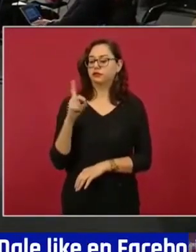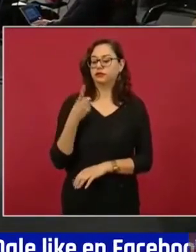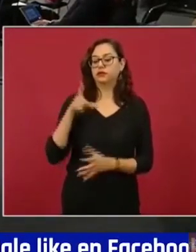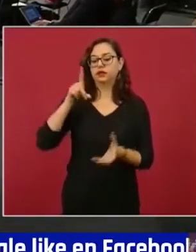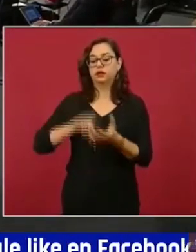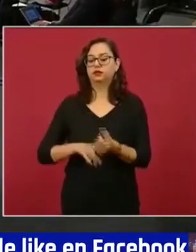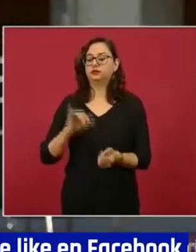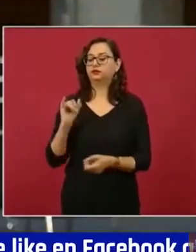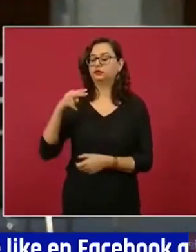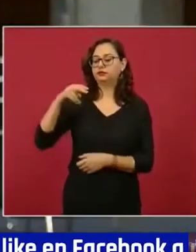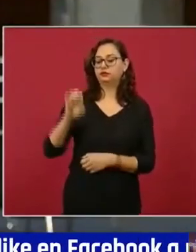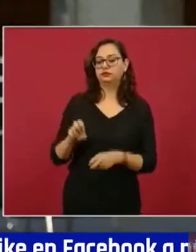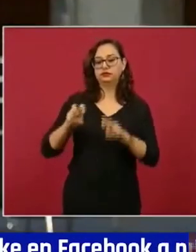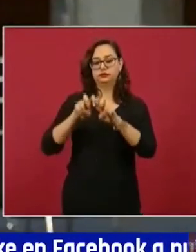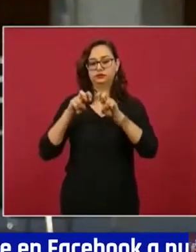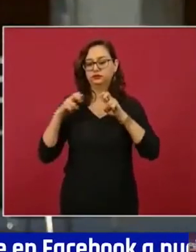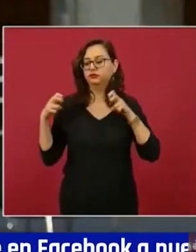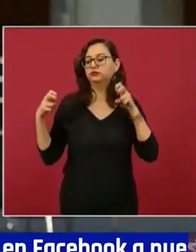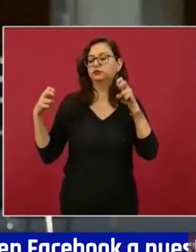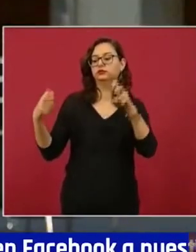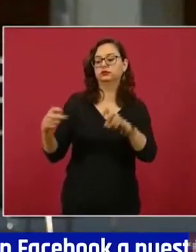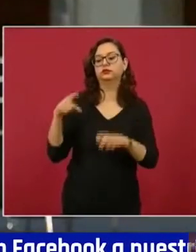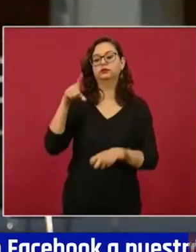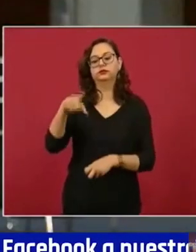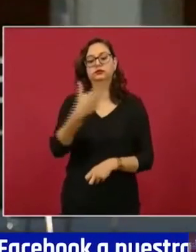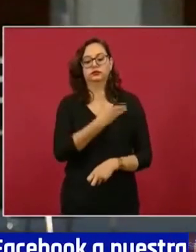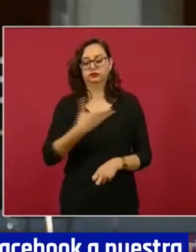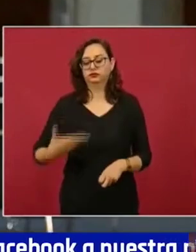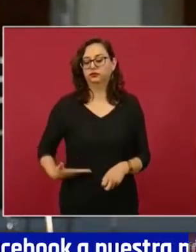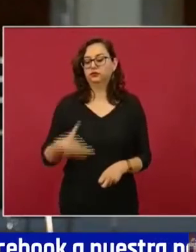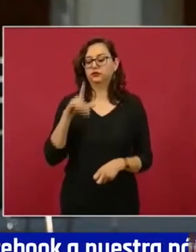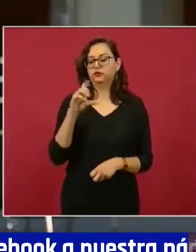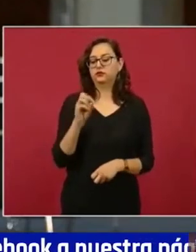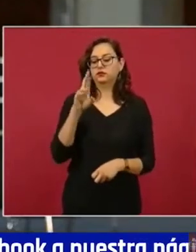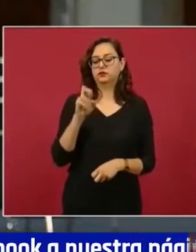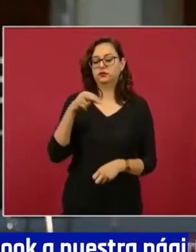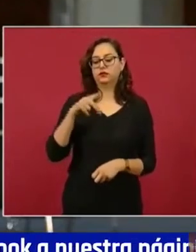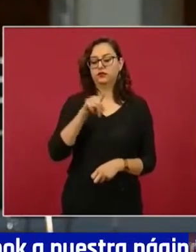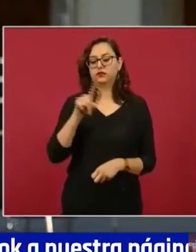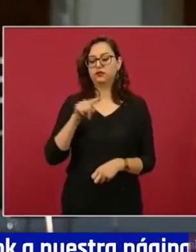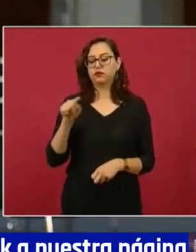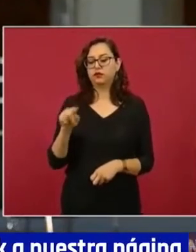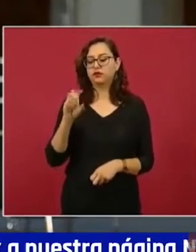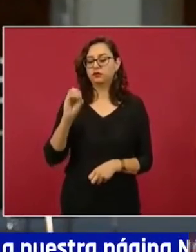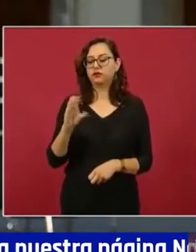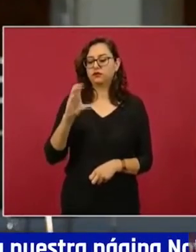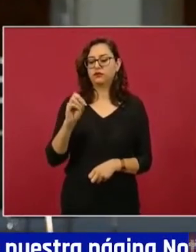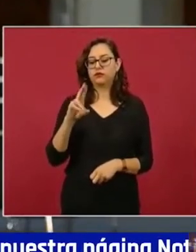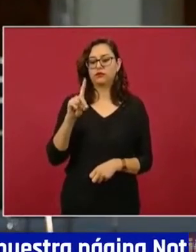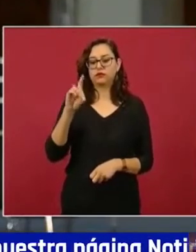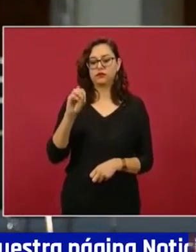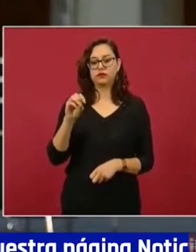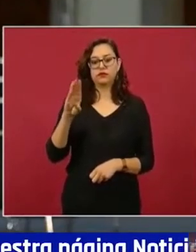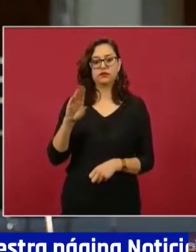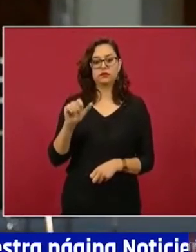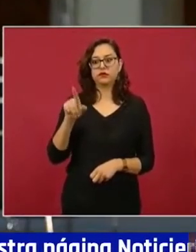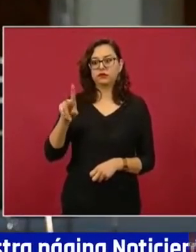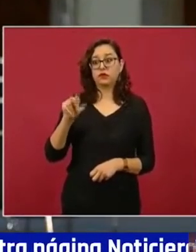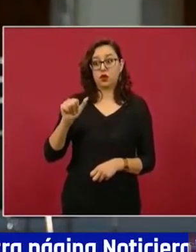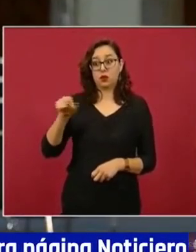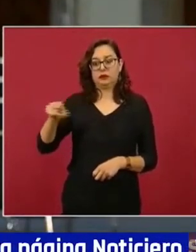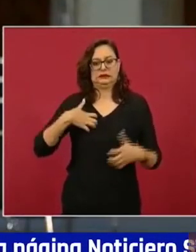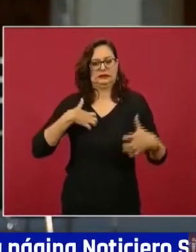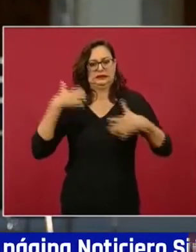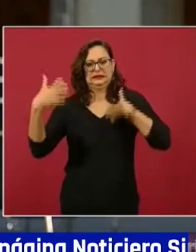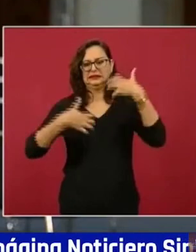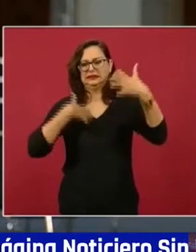Instituto Nacional Electoral el consejero presidente Lorenzo Córdoba pues incluso se exaltó muchísimo y dijo